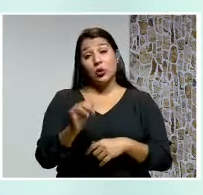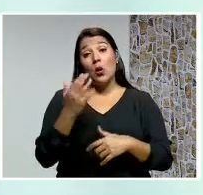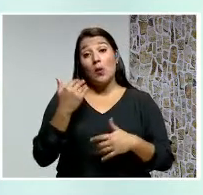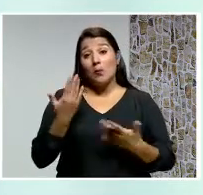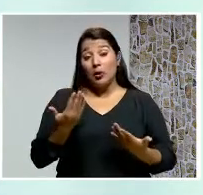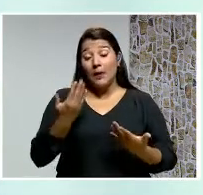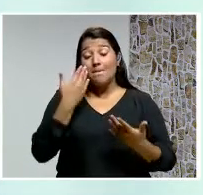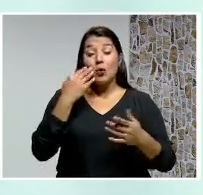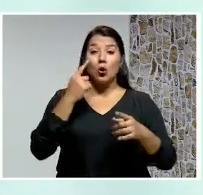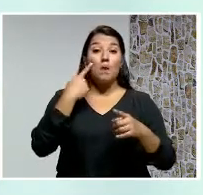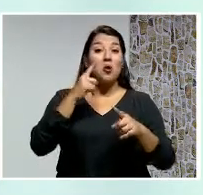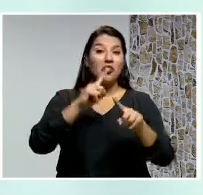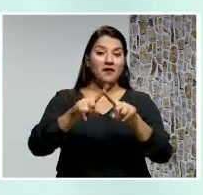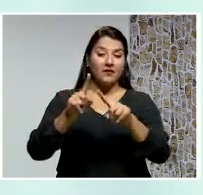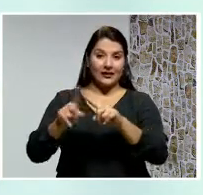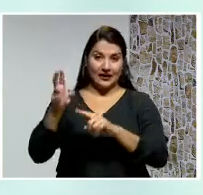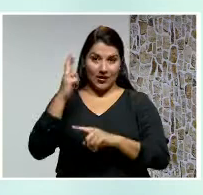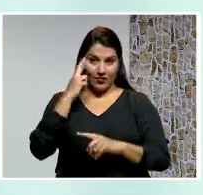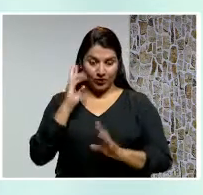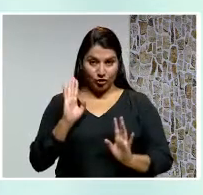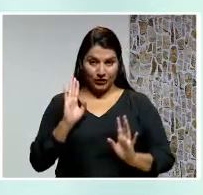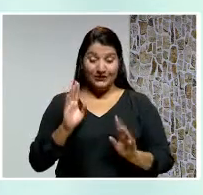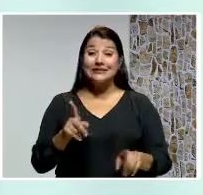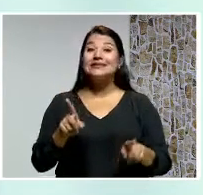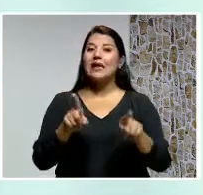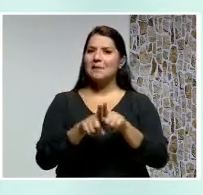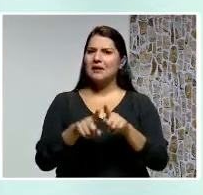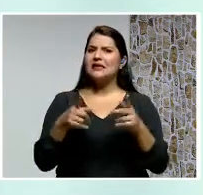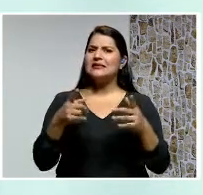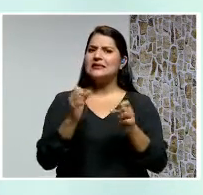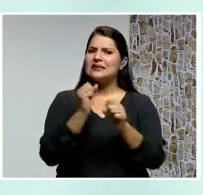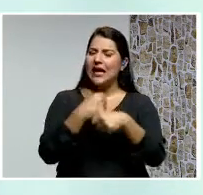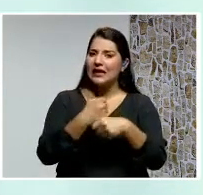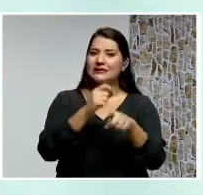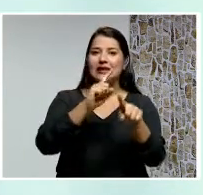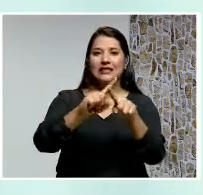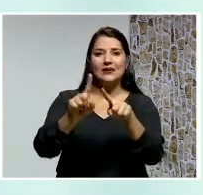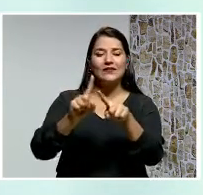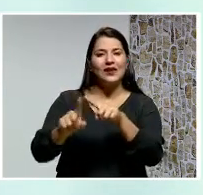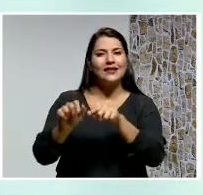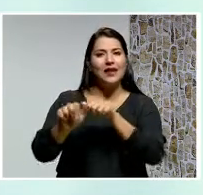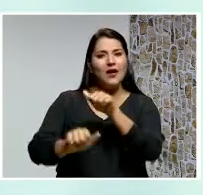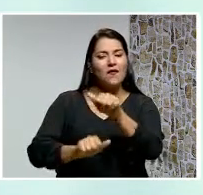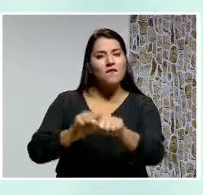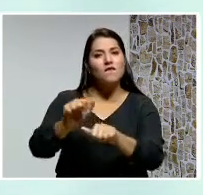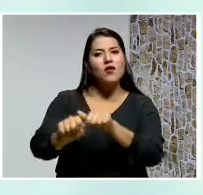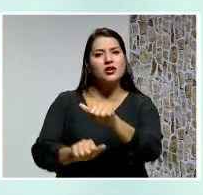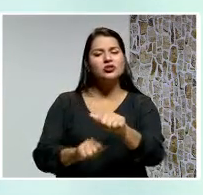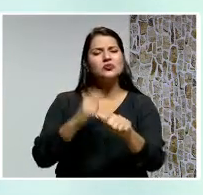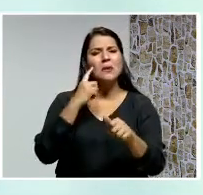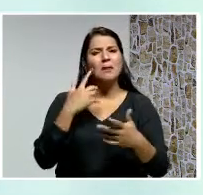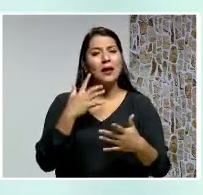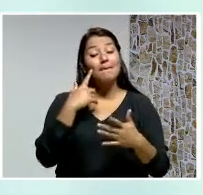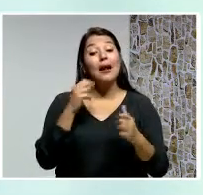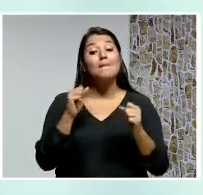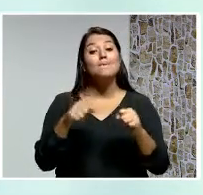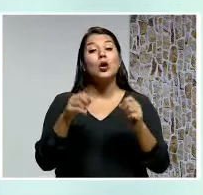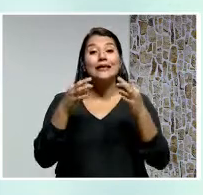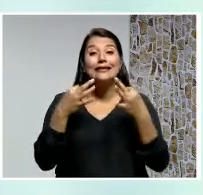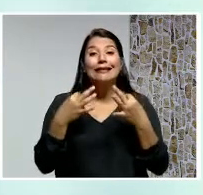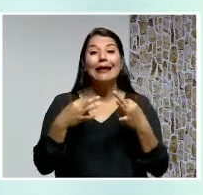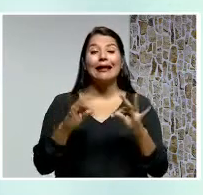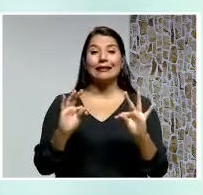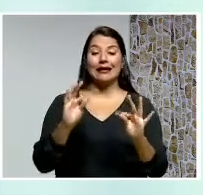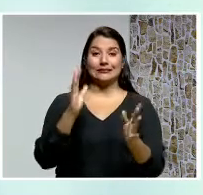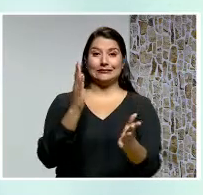por diferentes motivos. También se han hecho diferentes esfuerzos en muchas direcciones para tratar de combatir